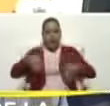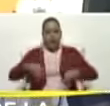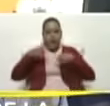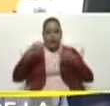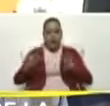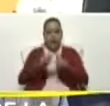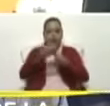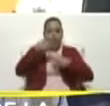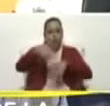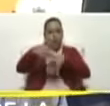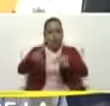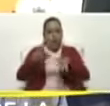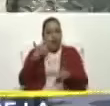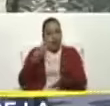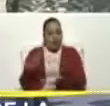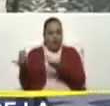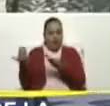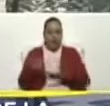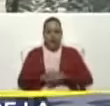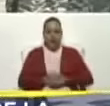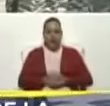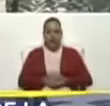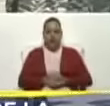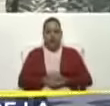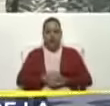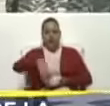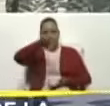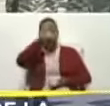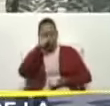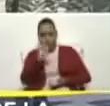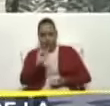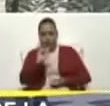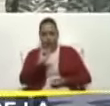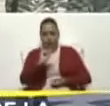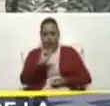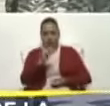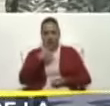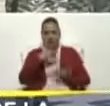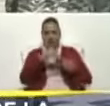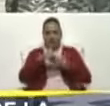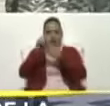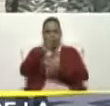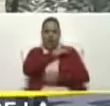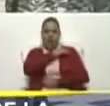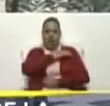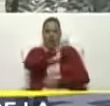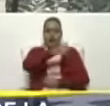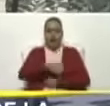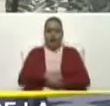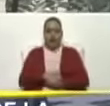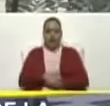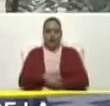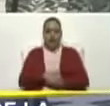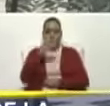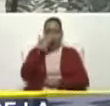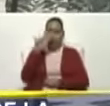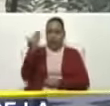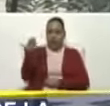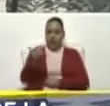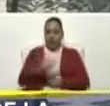pueblo. Adelante. Entendido, mi comandante en jefe, Vital Fring.